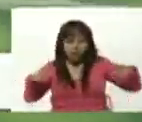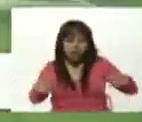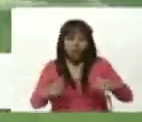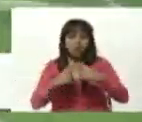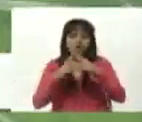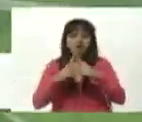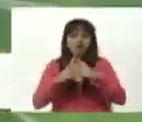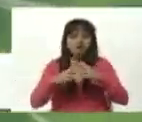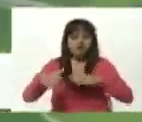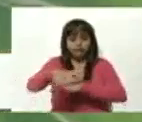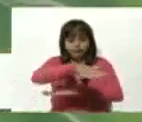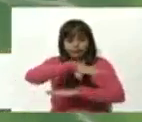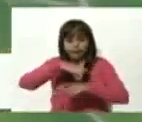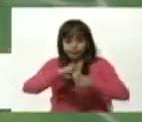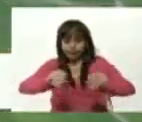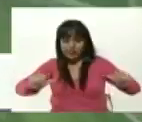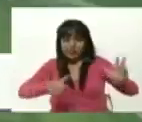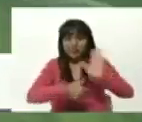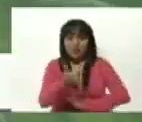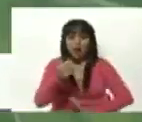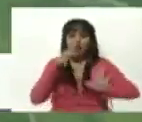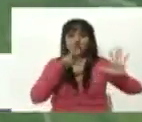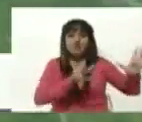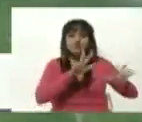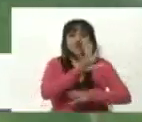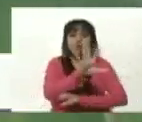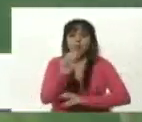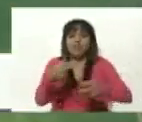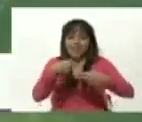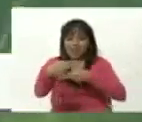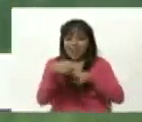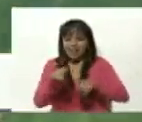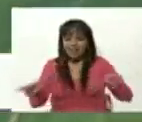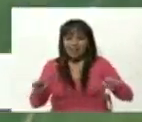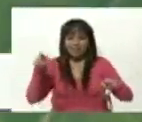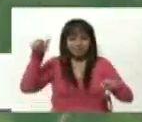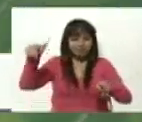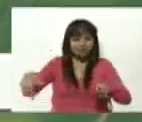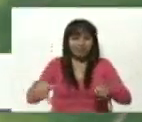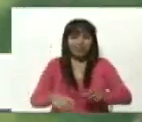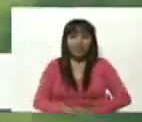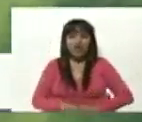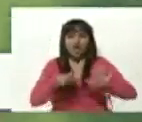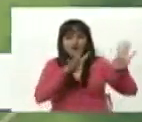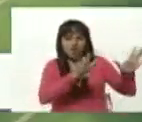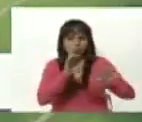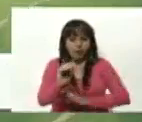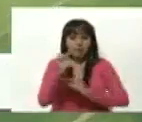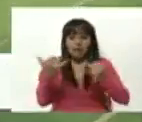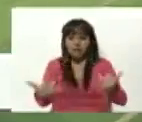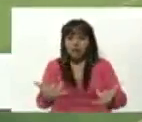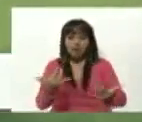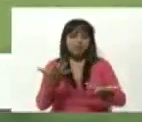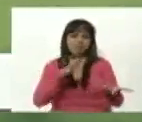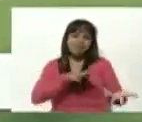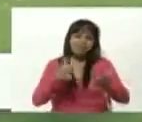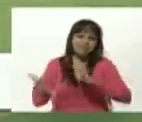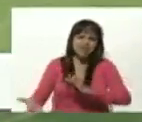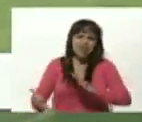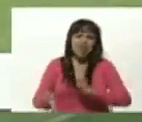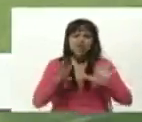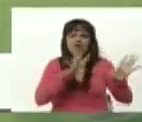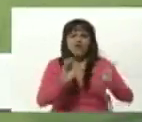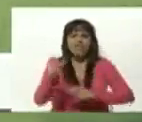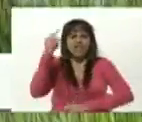una superficie de más de 850 hectáreas, y este lote de 90, que ya lleva aproximadamente 90